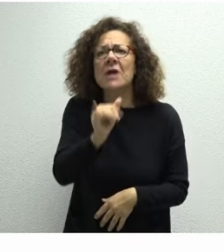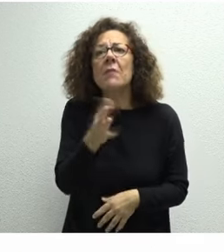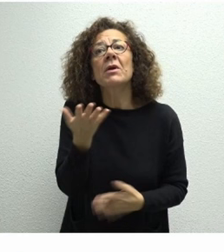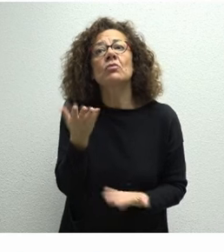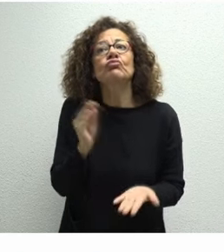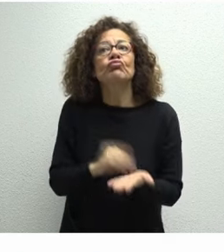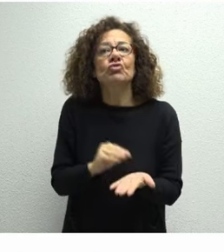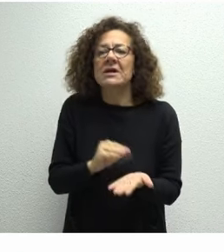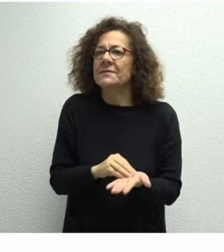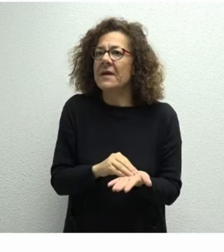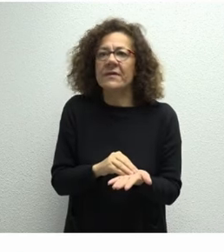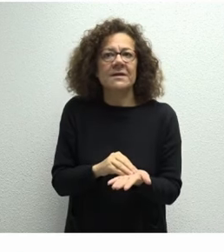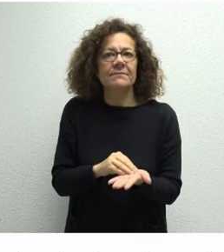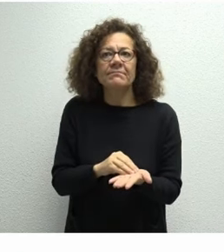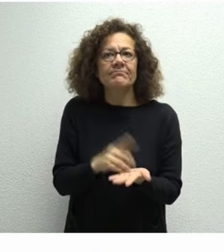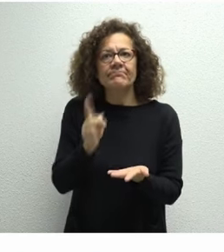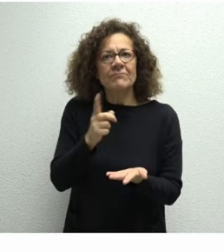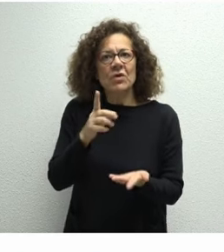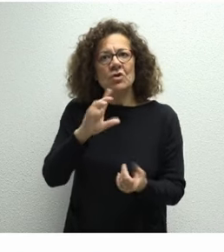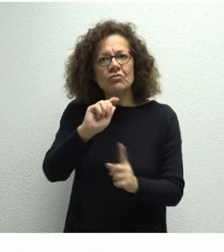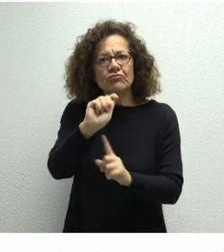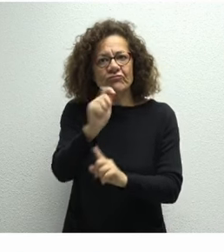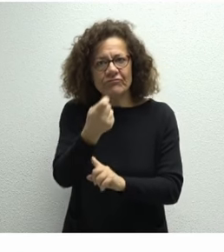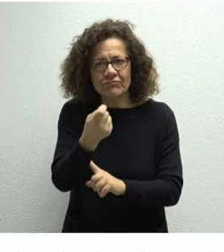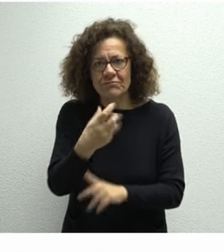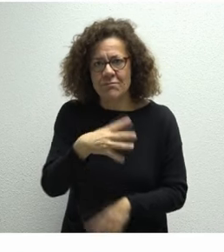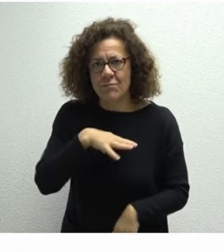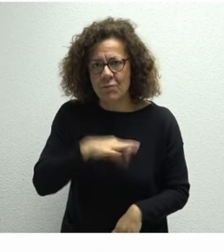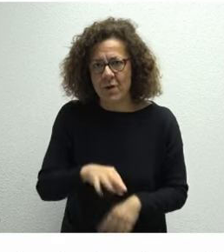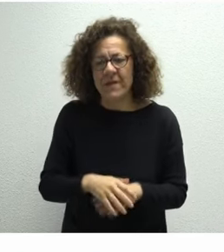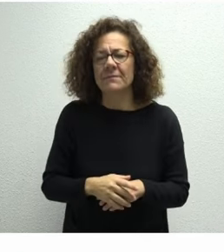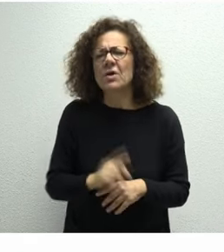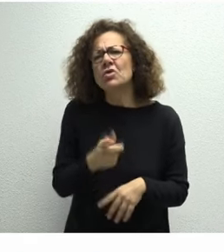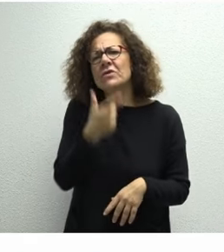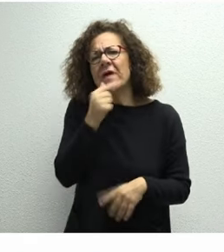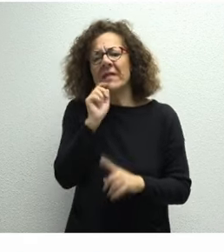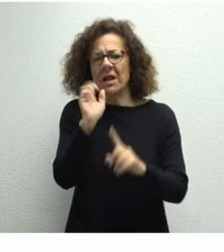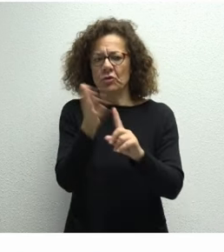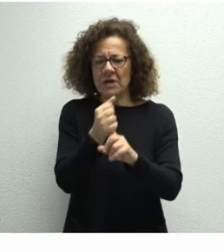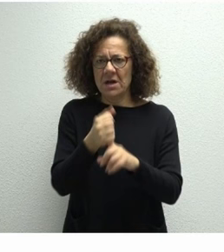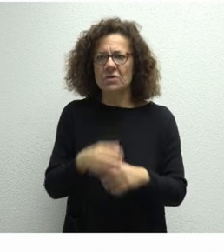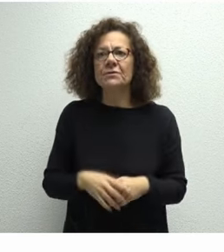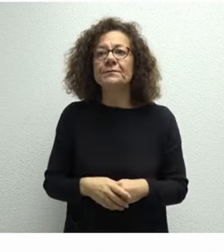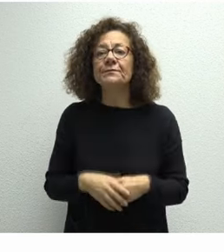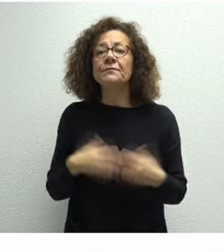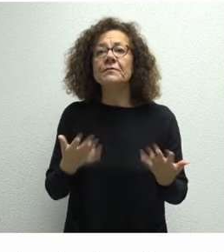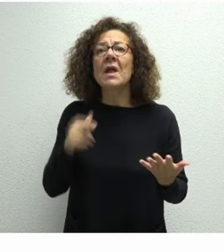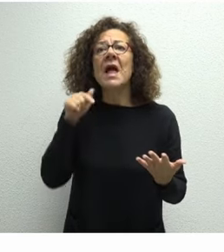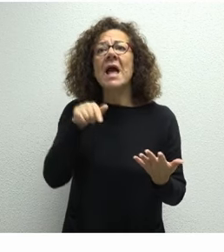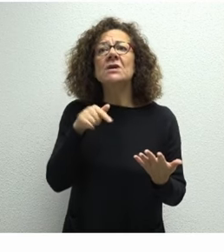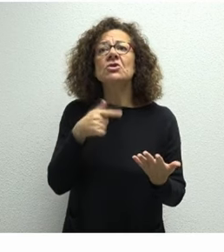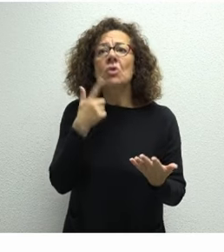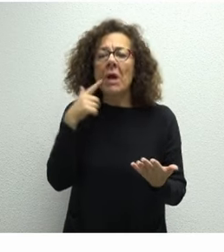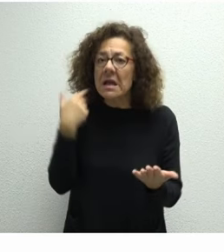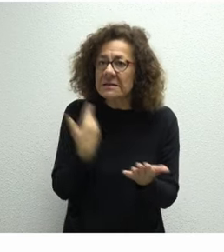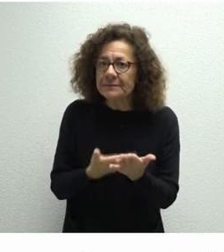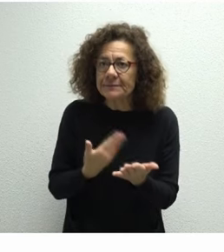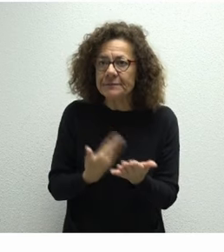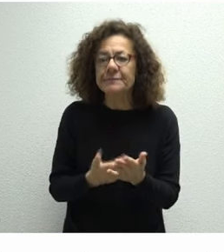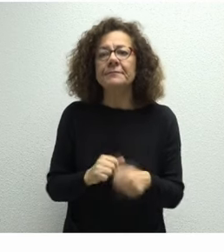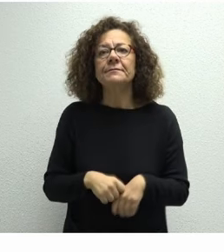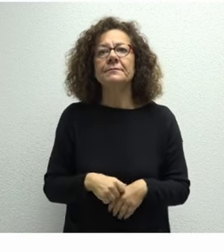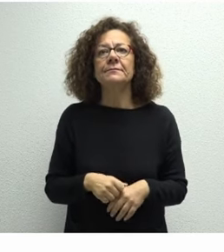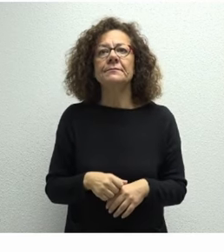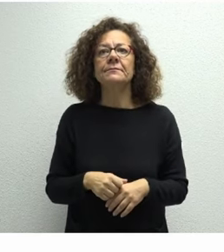veces no están a disposición o es difícil identificarlos no bien es que eso es lo que se constata no